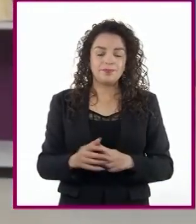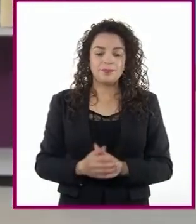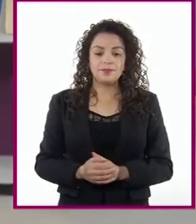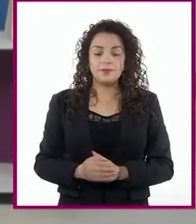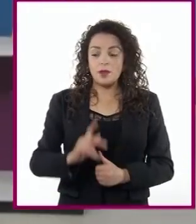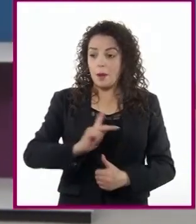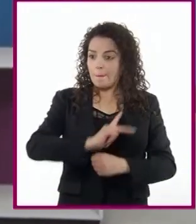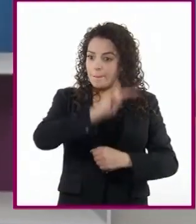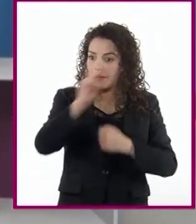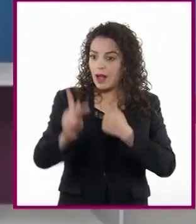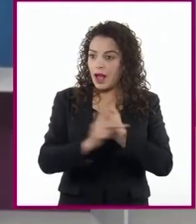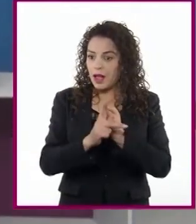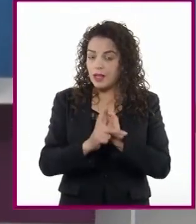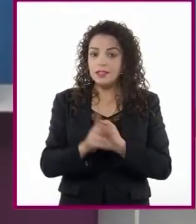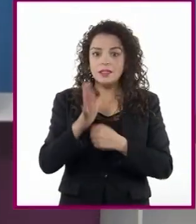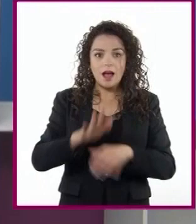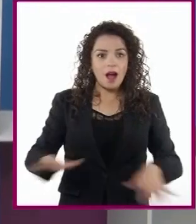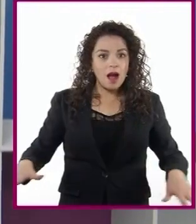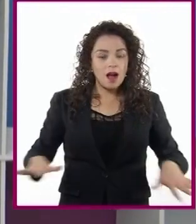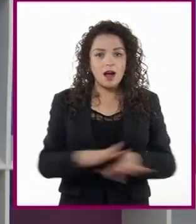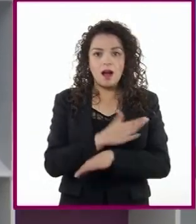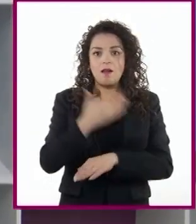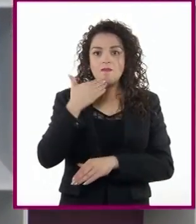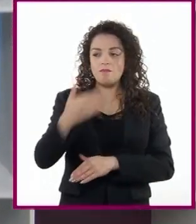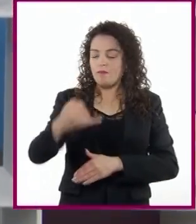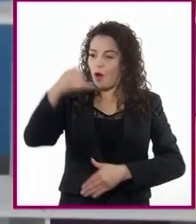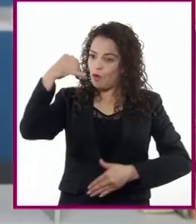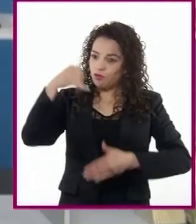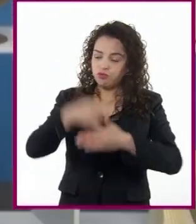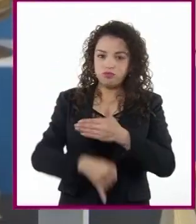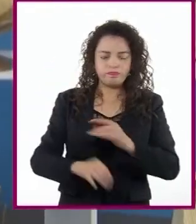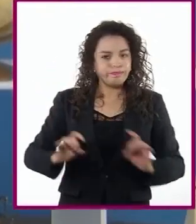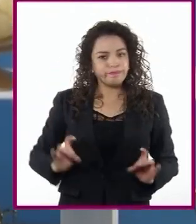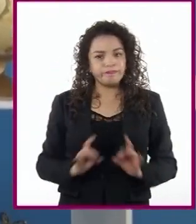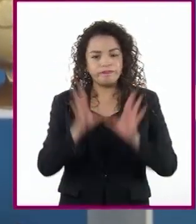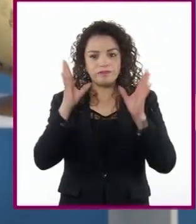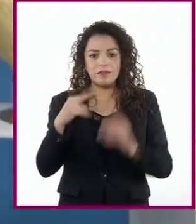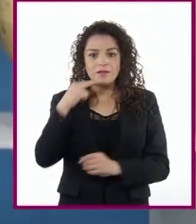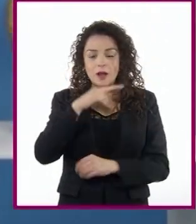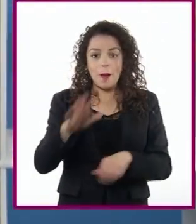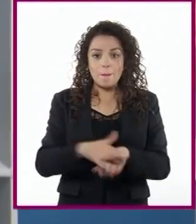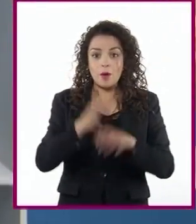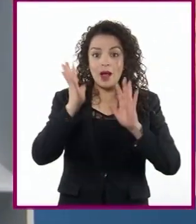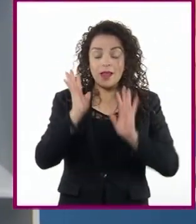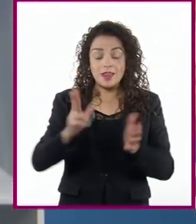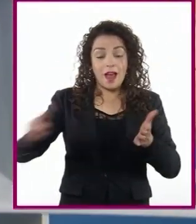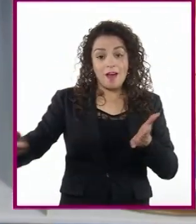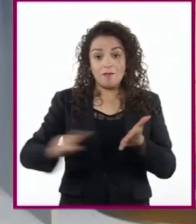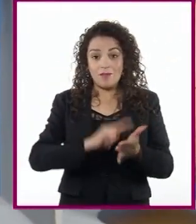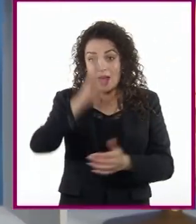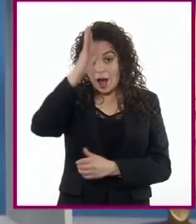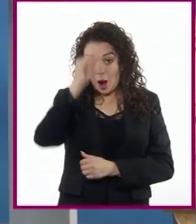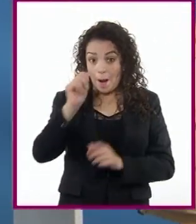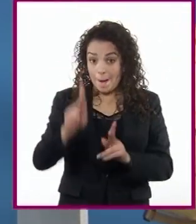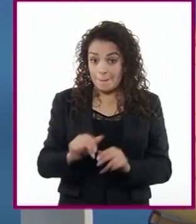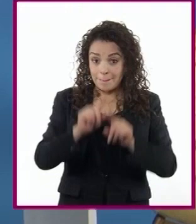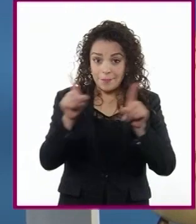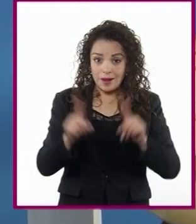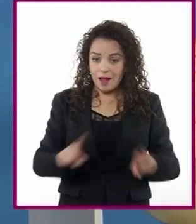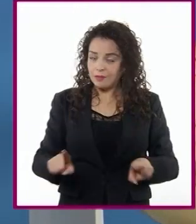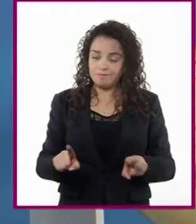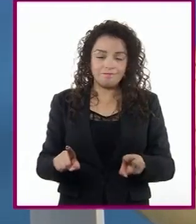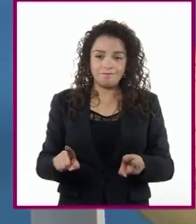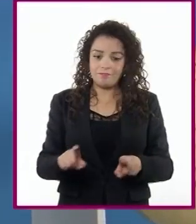país experimente transformaciones profundas y súbitas una vez firmados los acuerdos de paz. Las transformaciones, cuando se